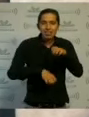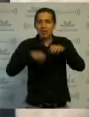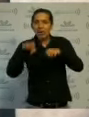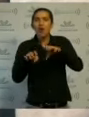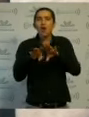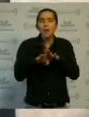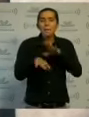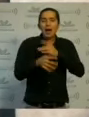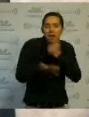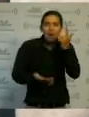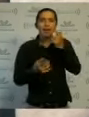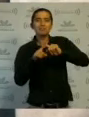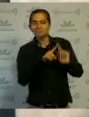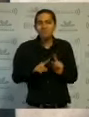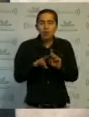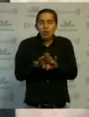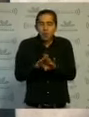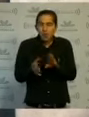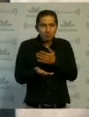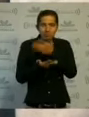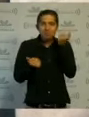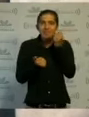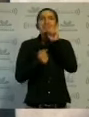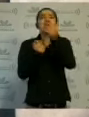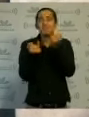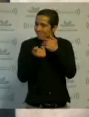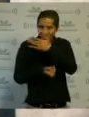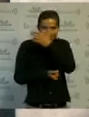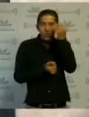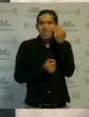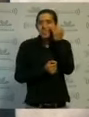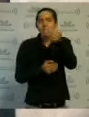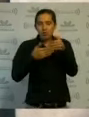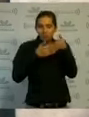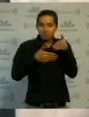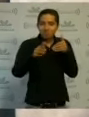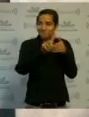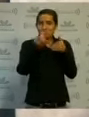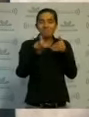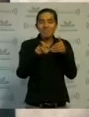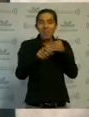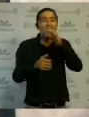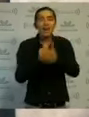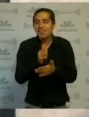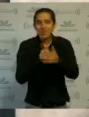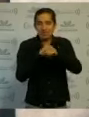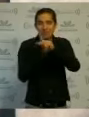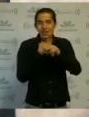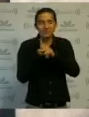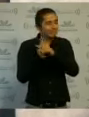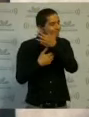sabemos exactamente cuánto tiempo durará la contingencia en nuestro país, entre otras